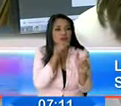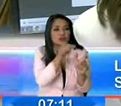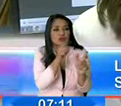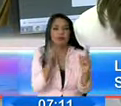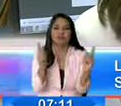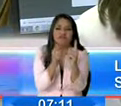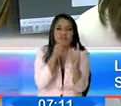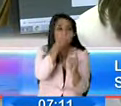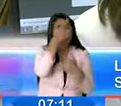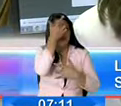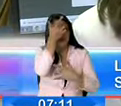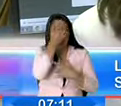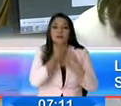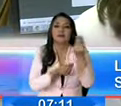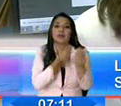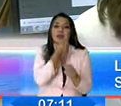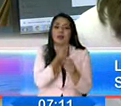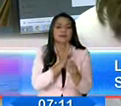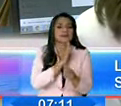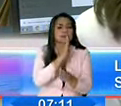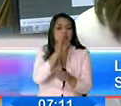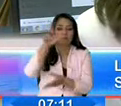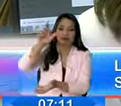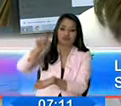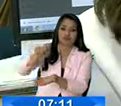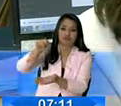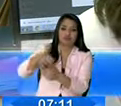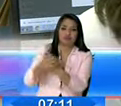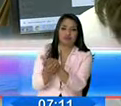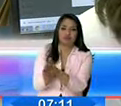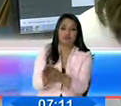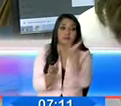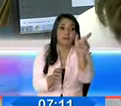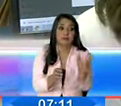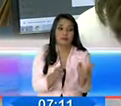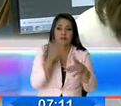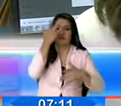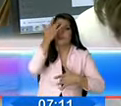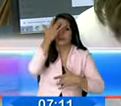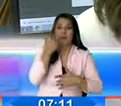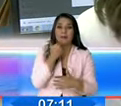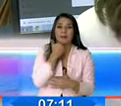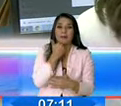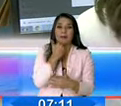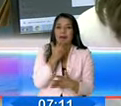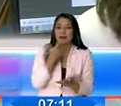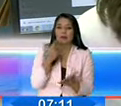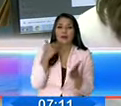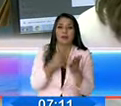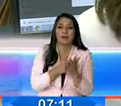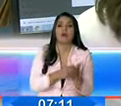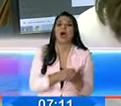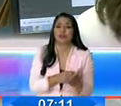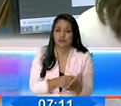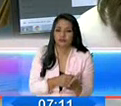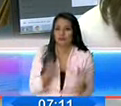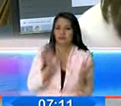que estén enfermas, la persona que está enferma debe evitar estornudar